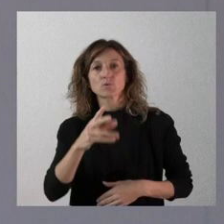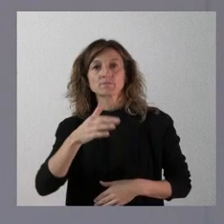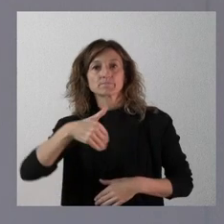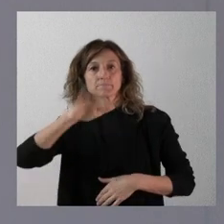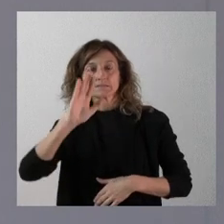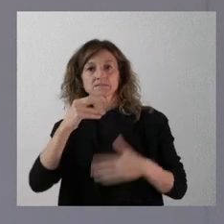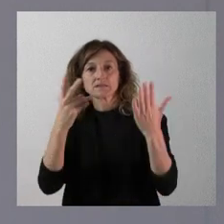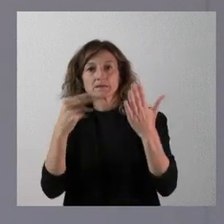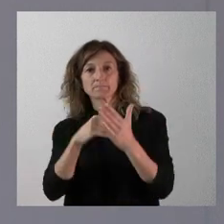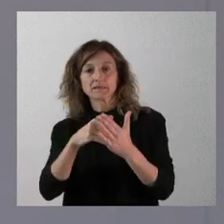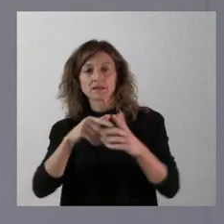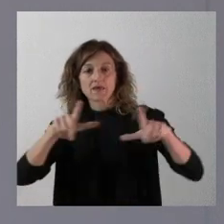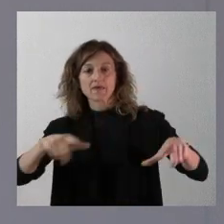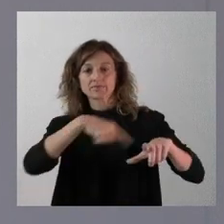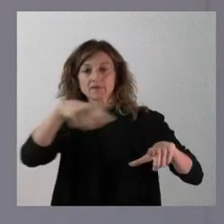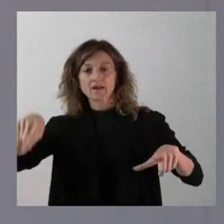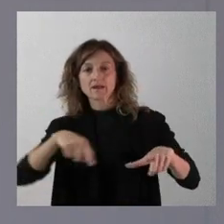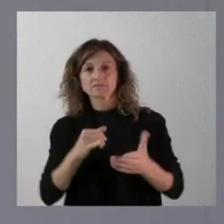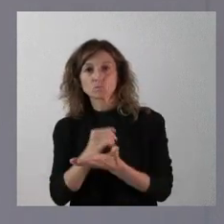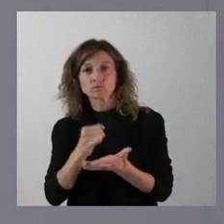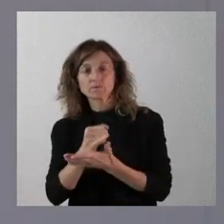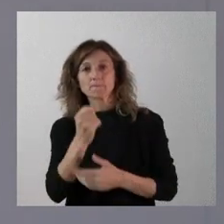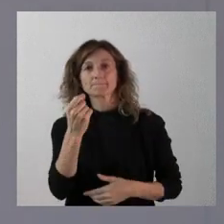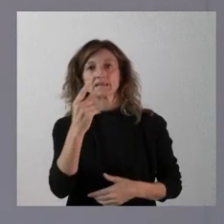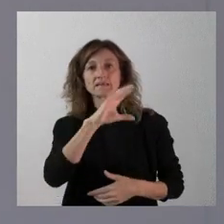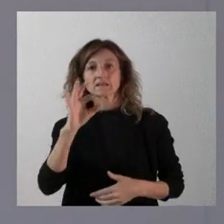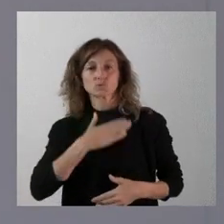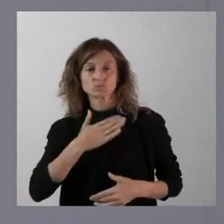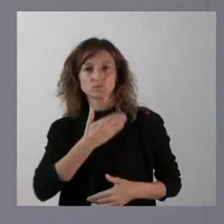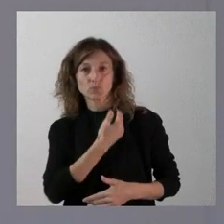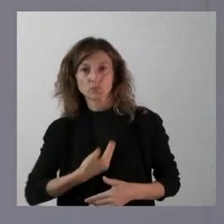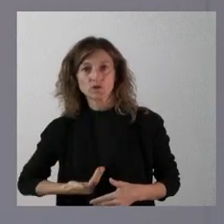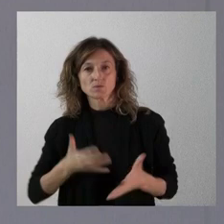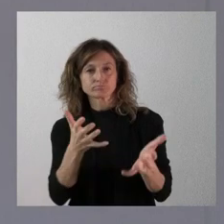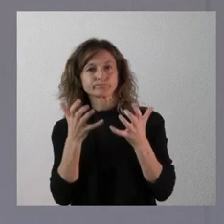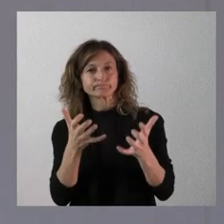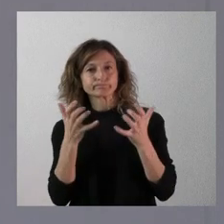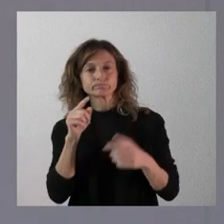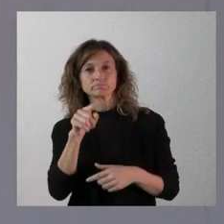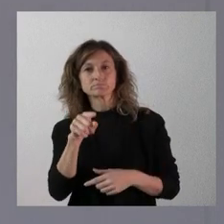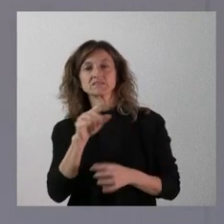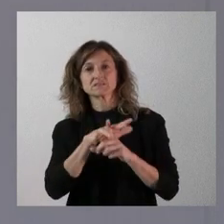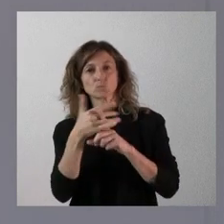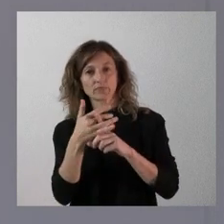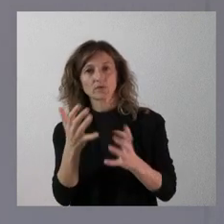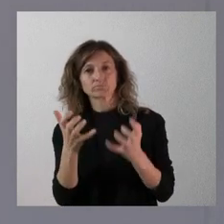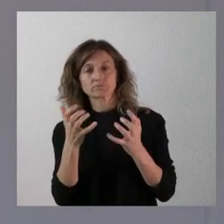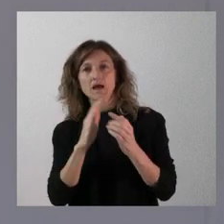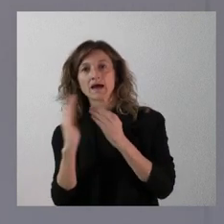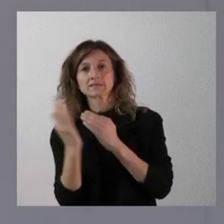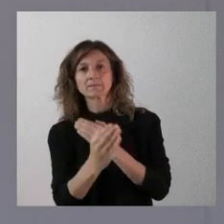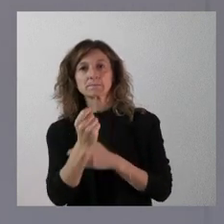mil hectáreas de cultivo pertenecientes a más de 1.500 propietarios que se van a beneficiar de este hecho a través